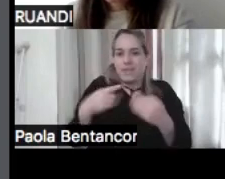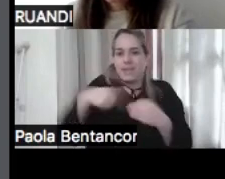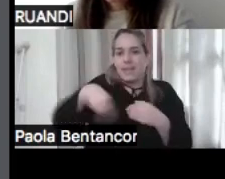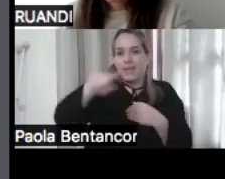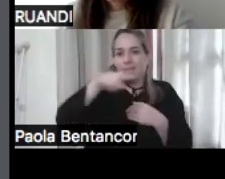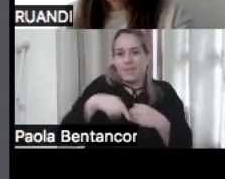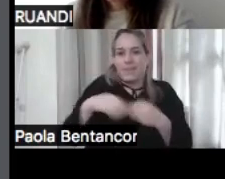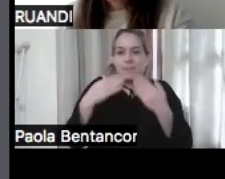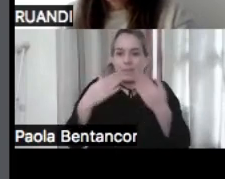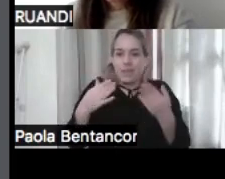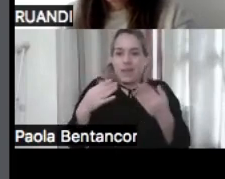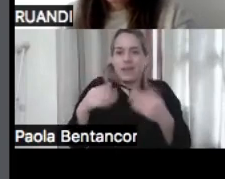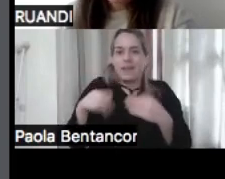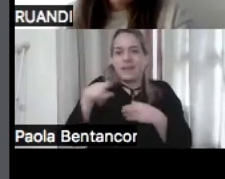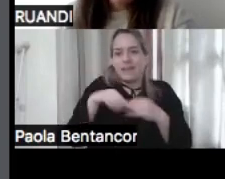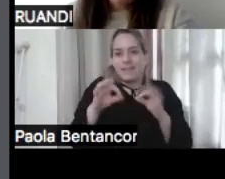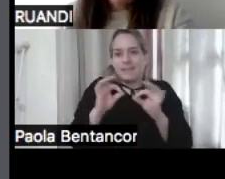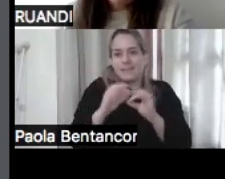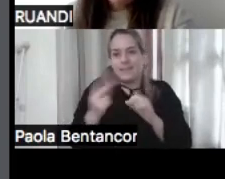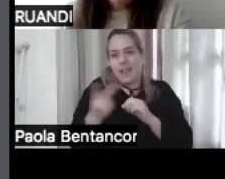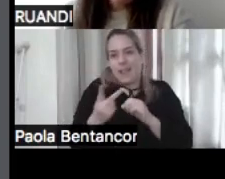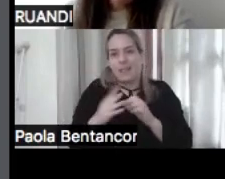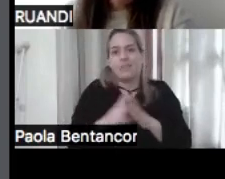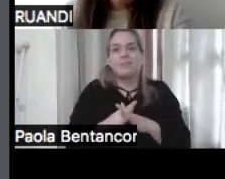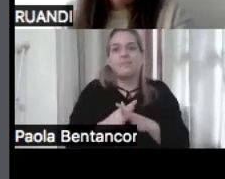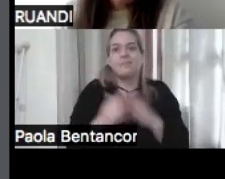gracias, Paola, les agradezco a ustedes.